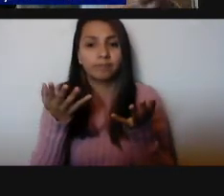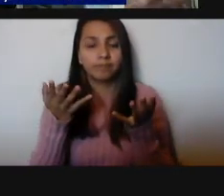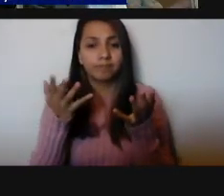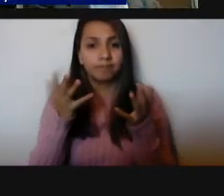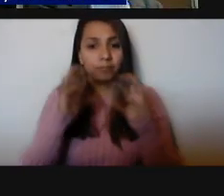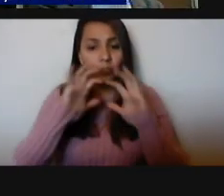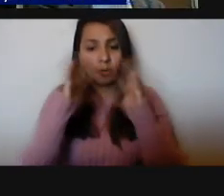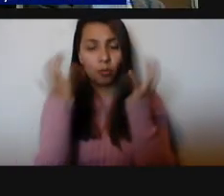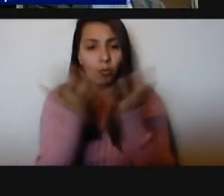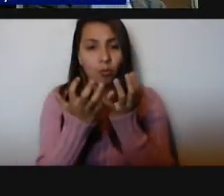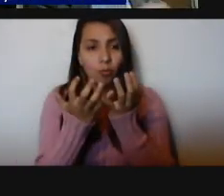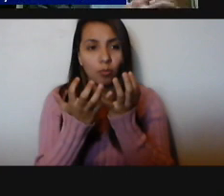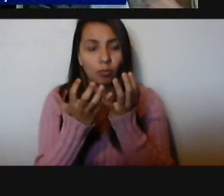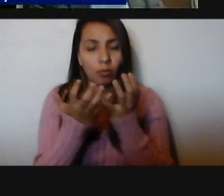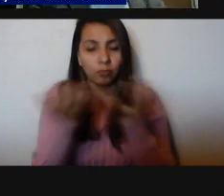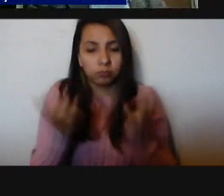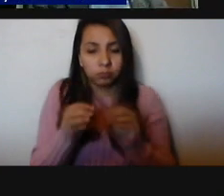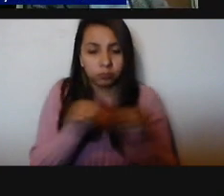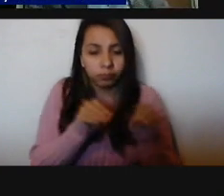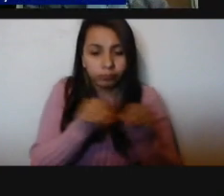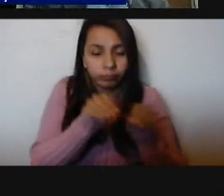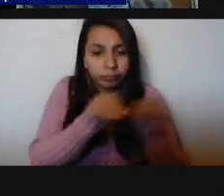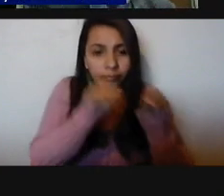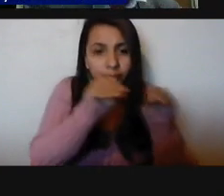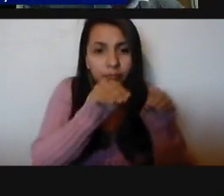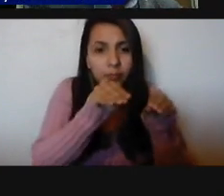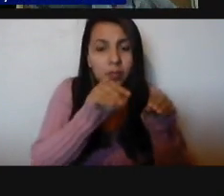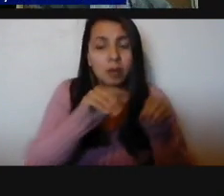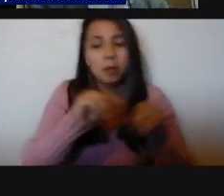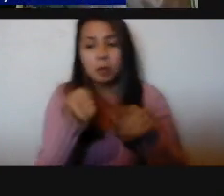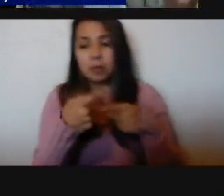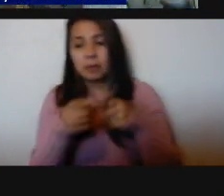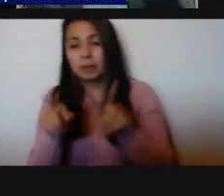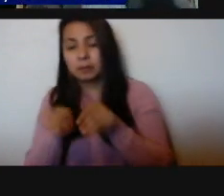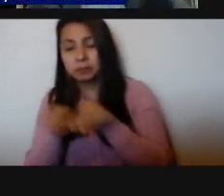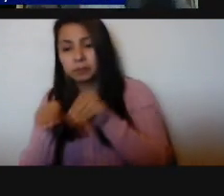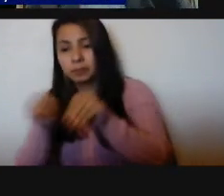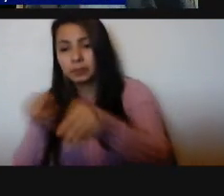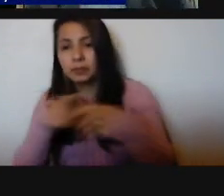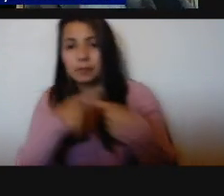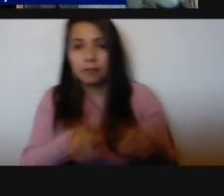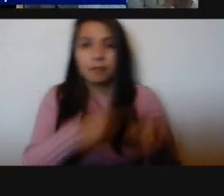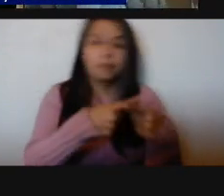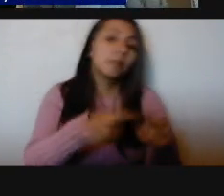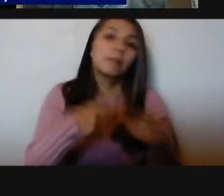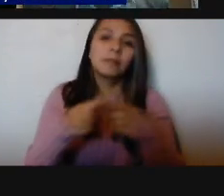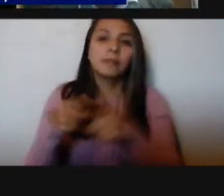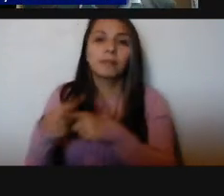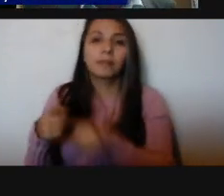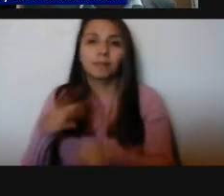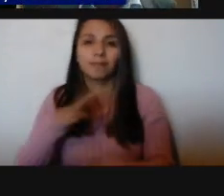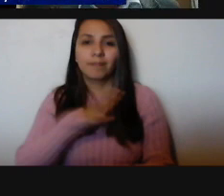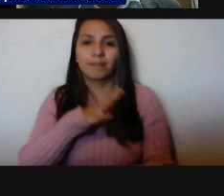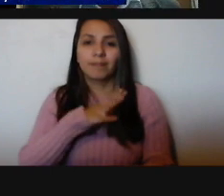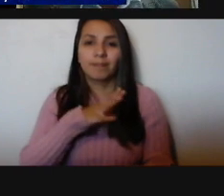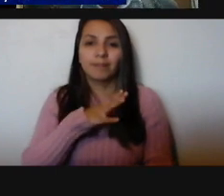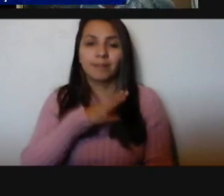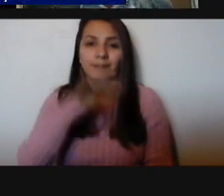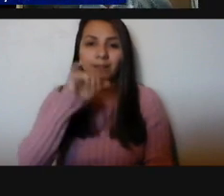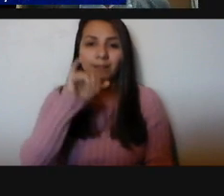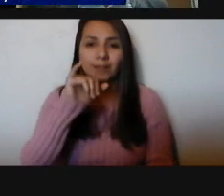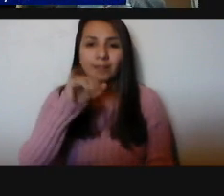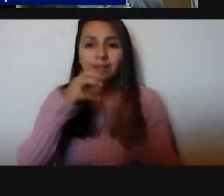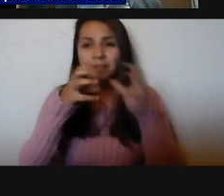estas ideas sobre cómo la naturaleza se comporta sobre unas cosas, sí tiene cierta selectividad hasta en los tamaños